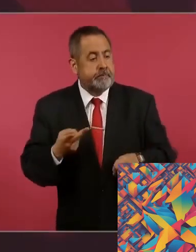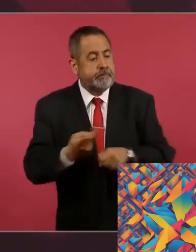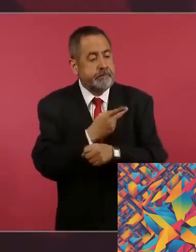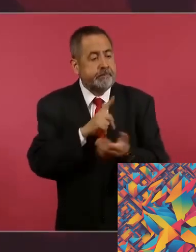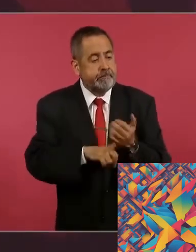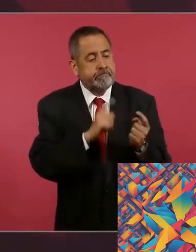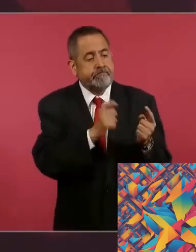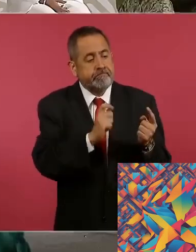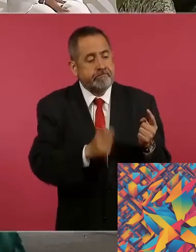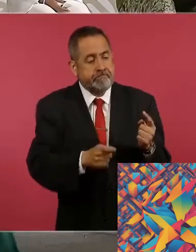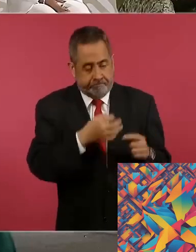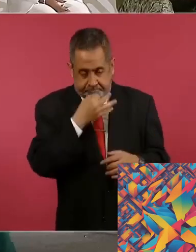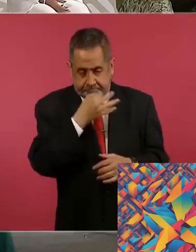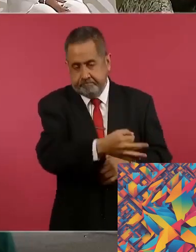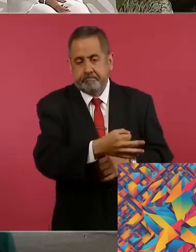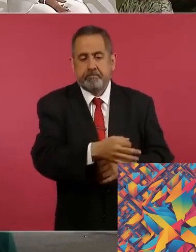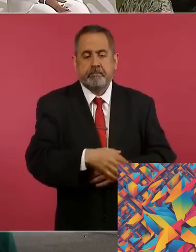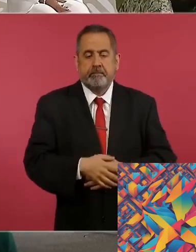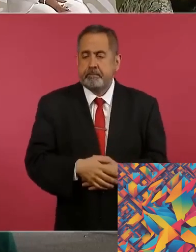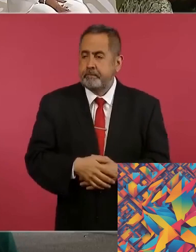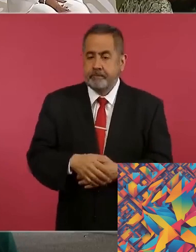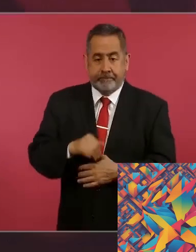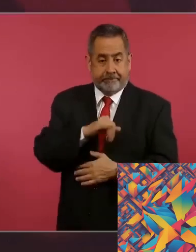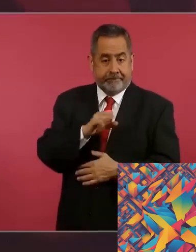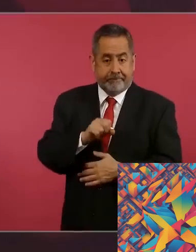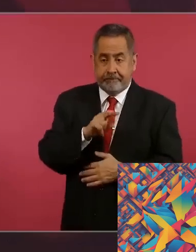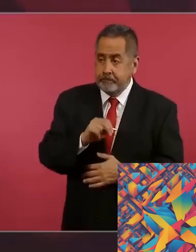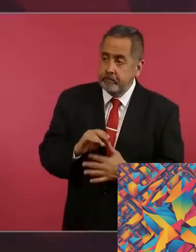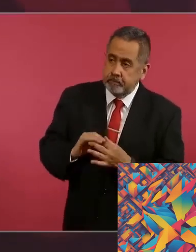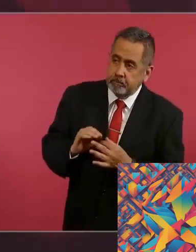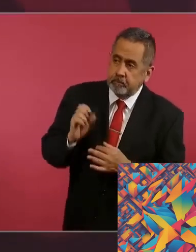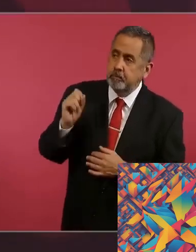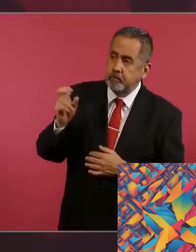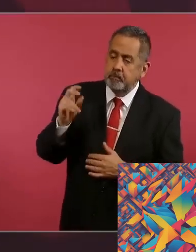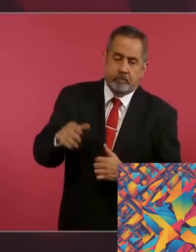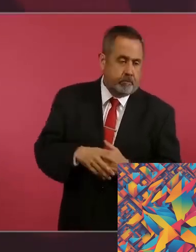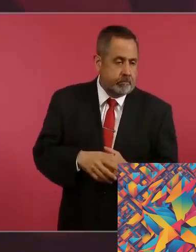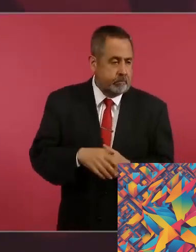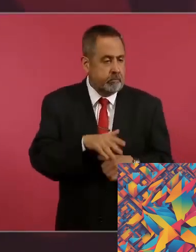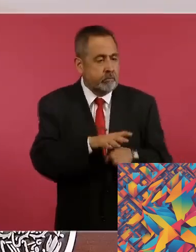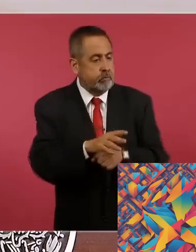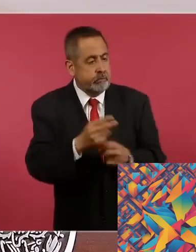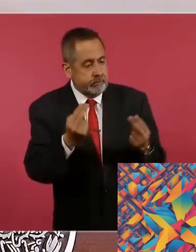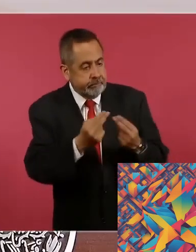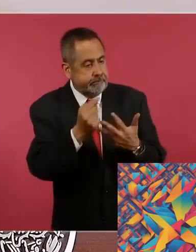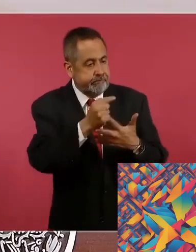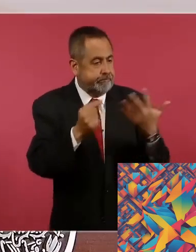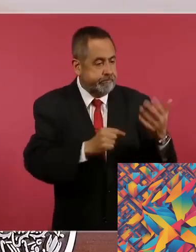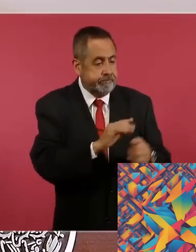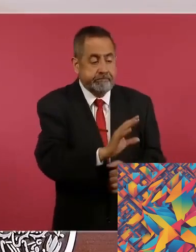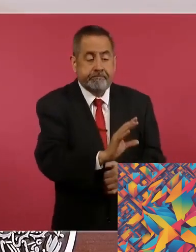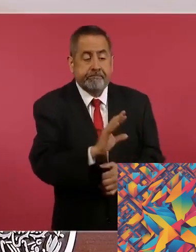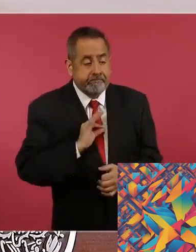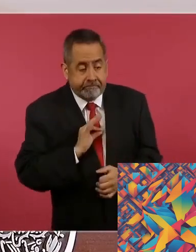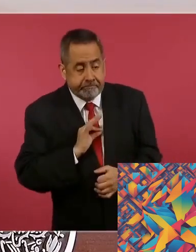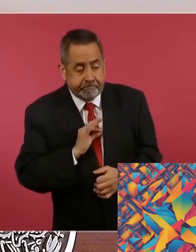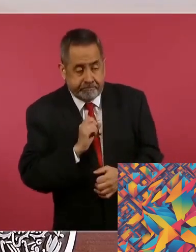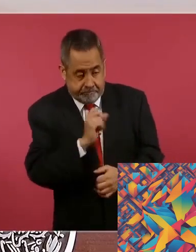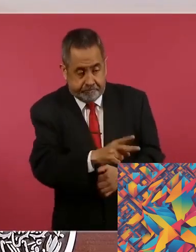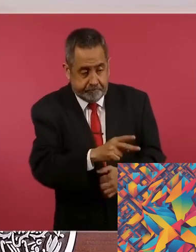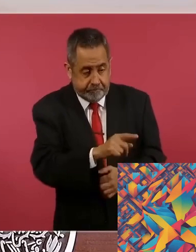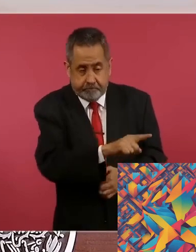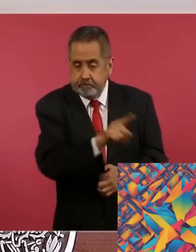compromiso mutuo de respeto y colaboración. Esto nos enseña que el diálogo y la construcción de puentes entre diferentes sectores de la sociedad